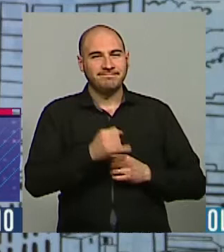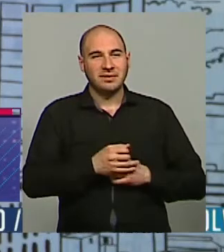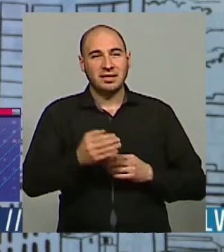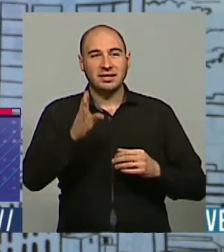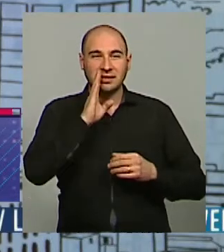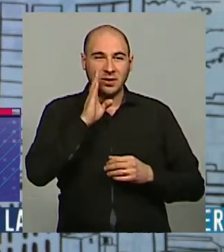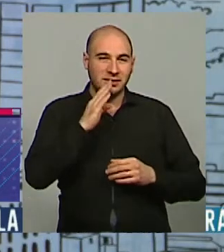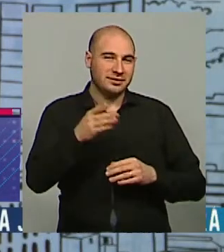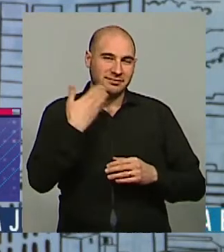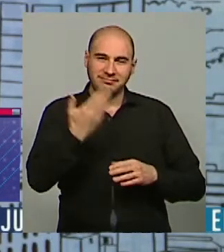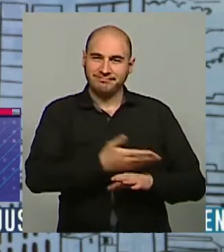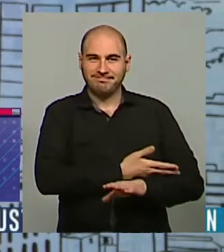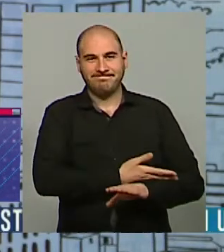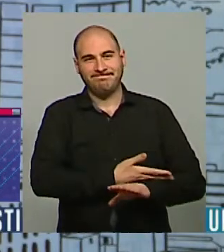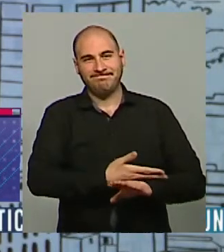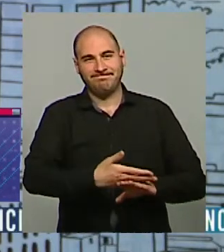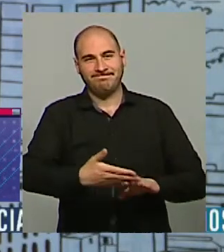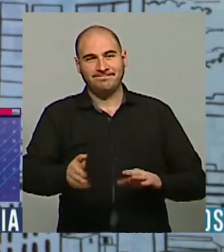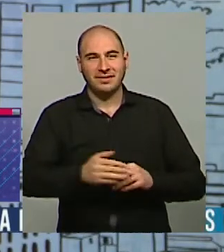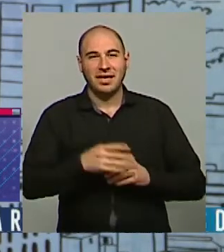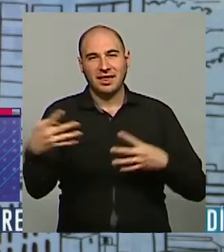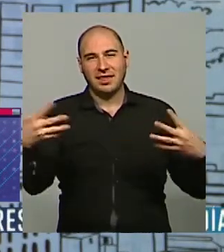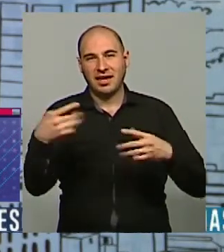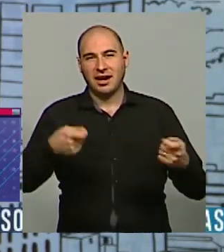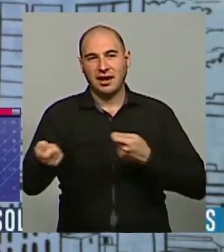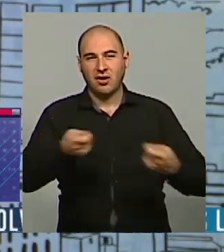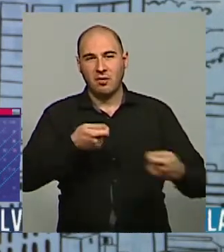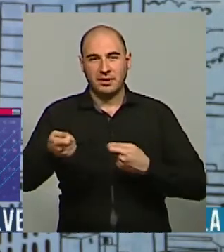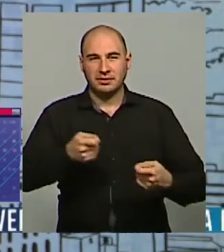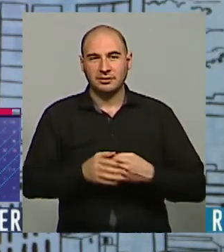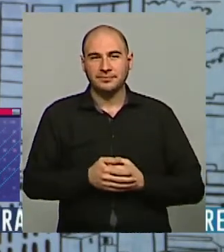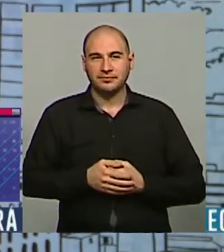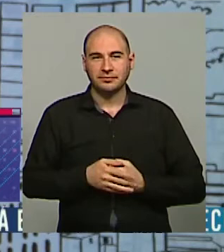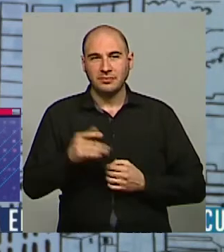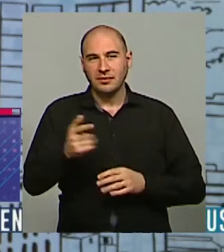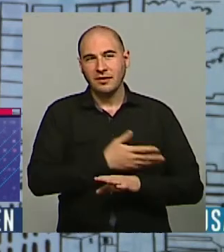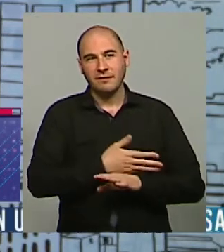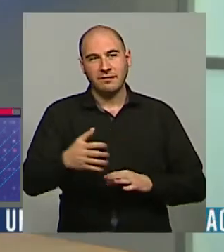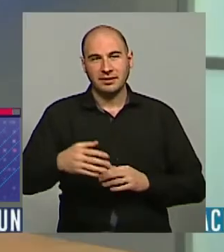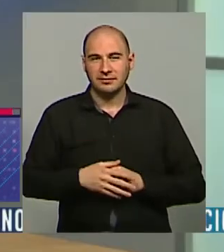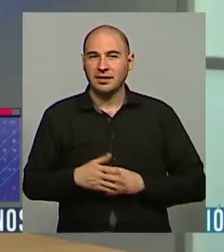Estados Unidos nos va a seguir dando noticias y esta temas guerra comercial tiene